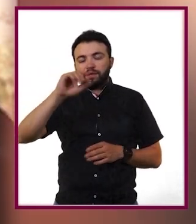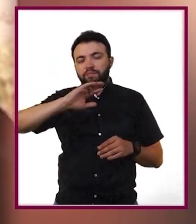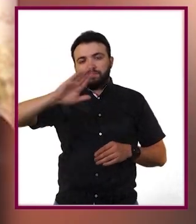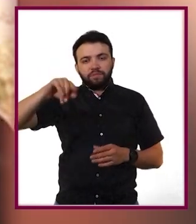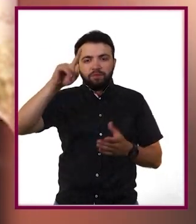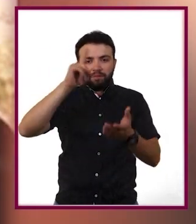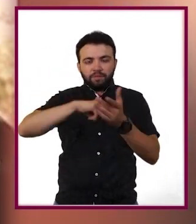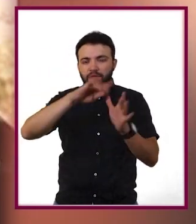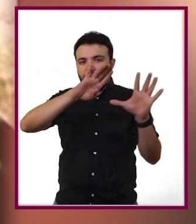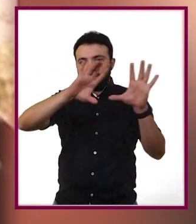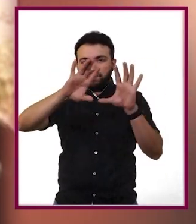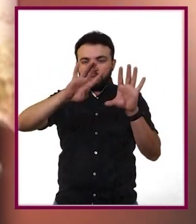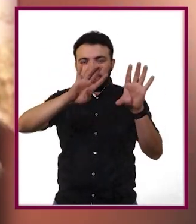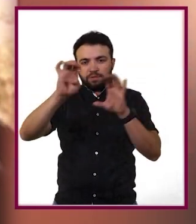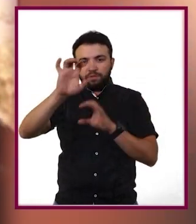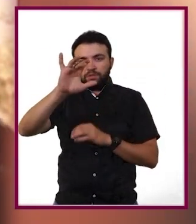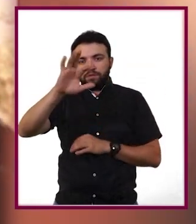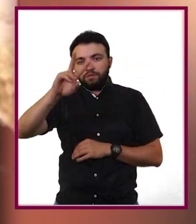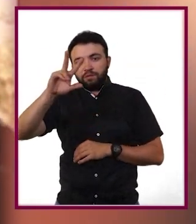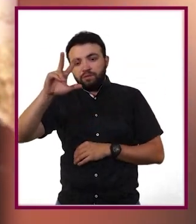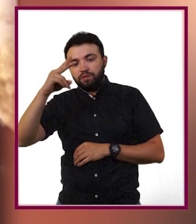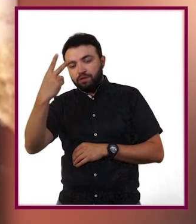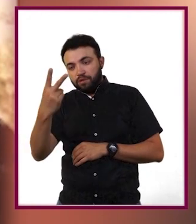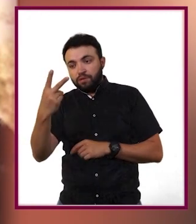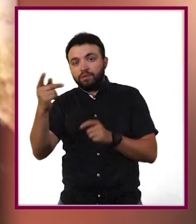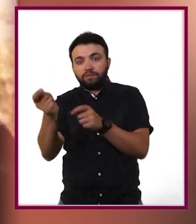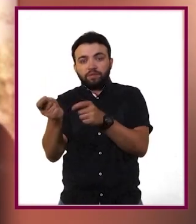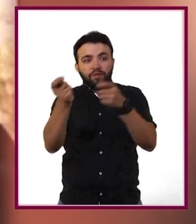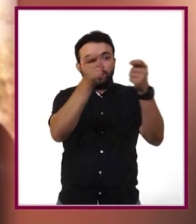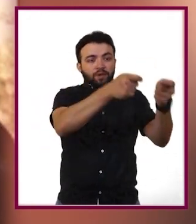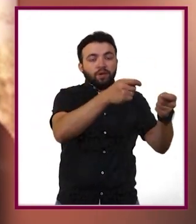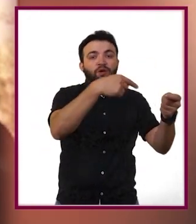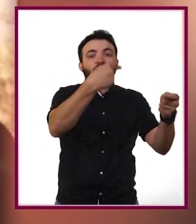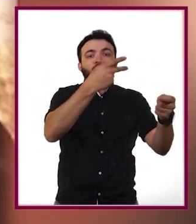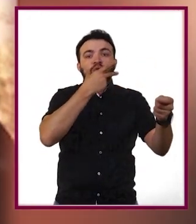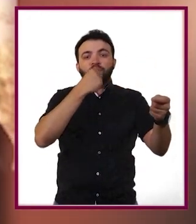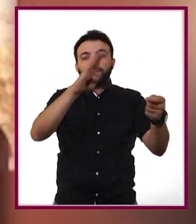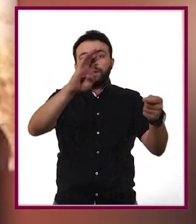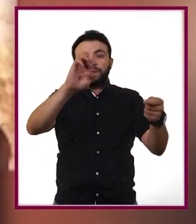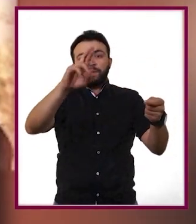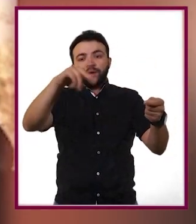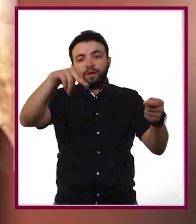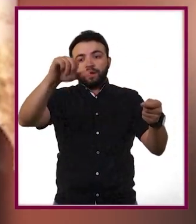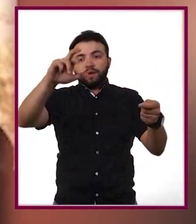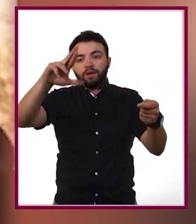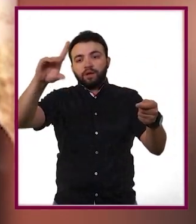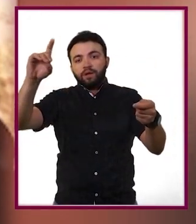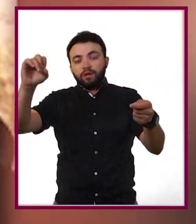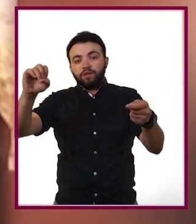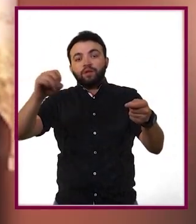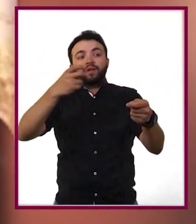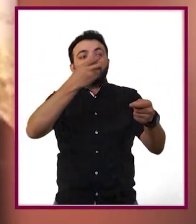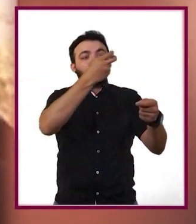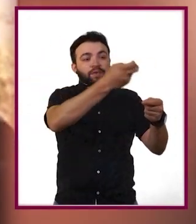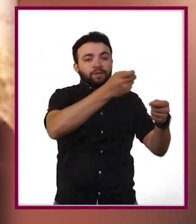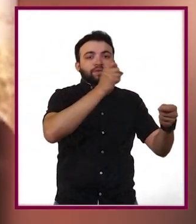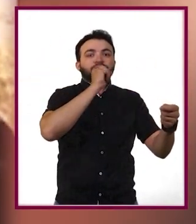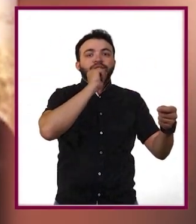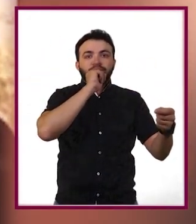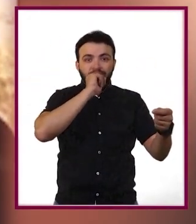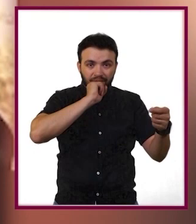1852 y le sucede en el puesto Bernardo Couto, que él empezó a tener nuevamente